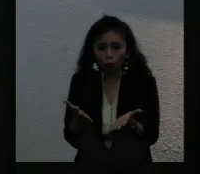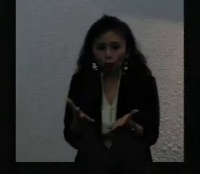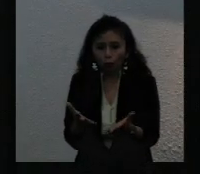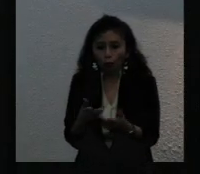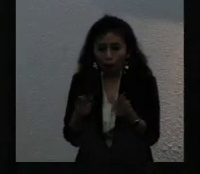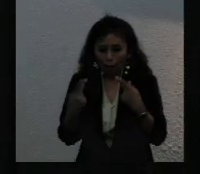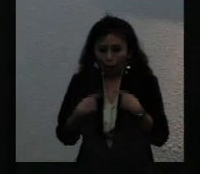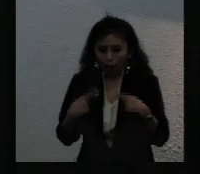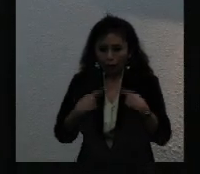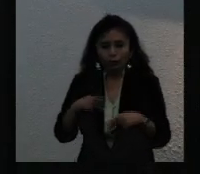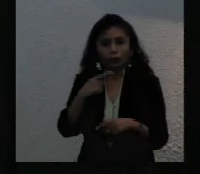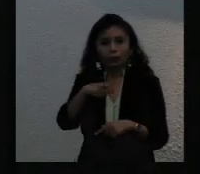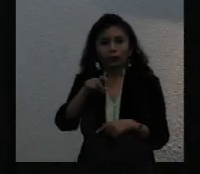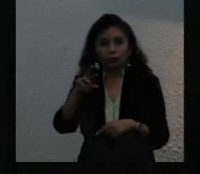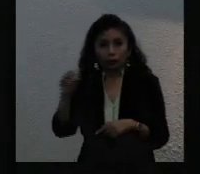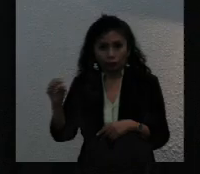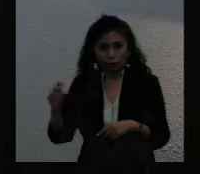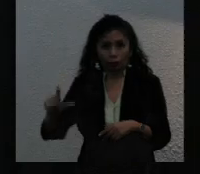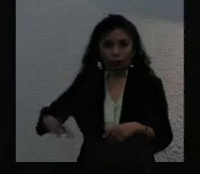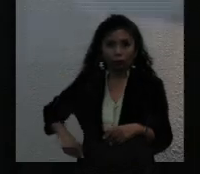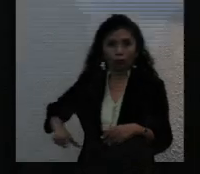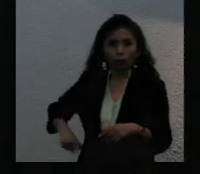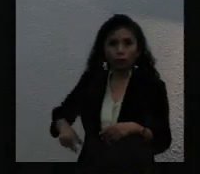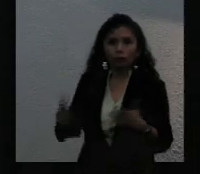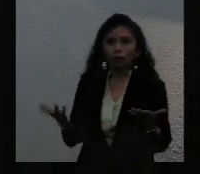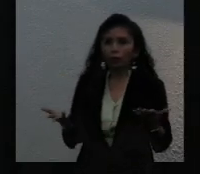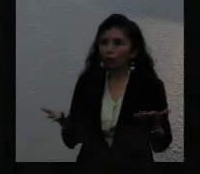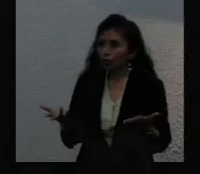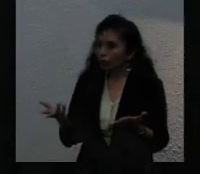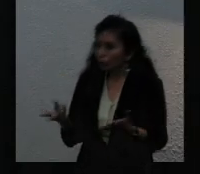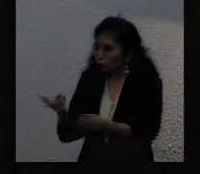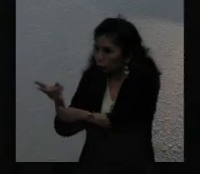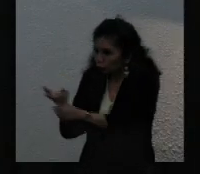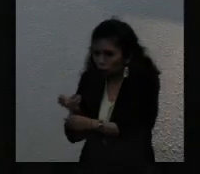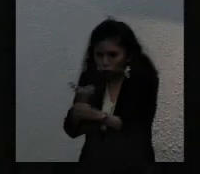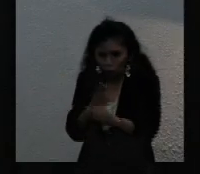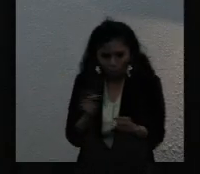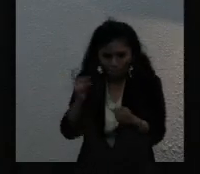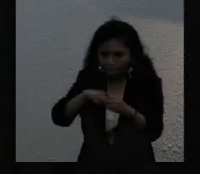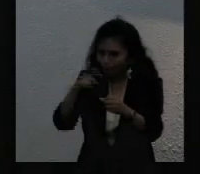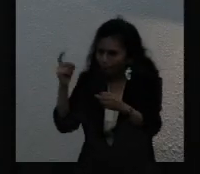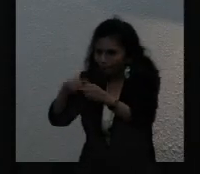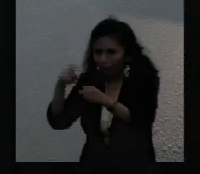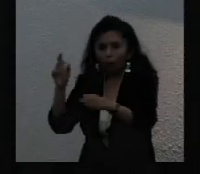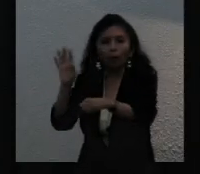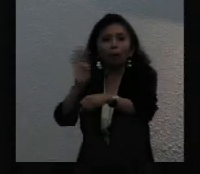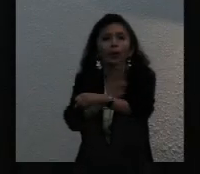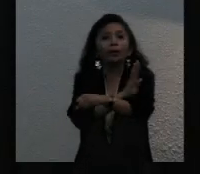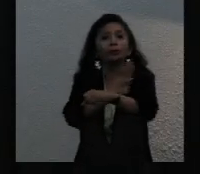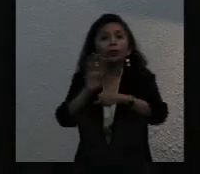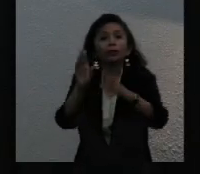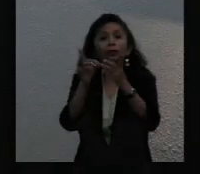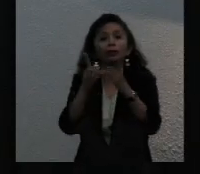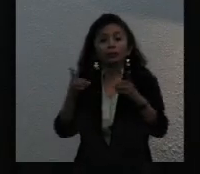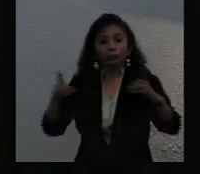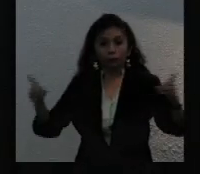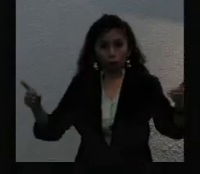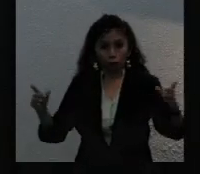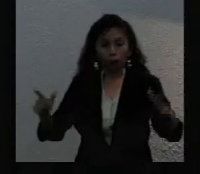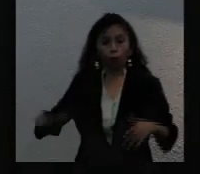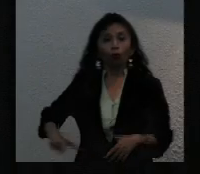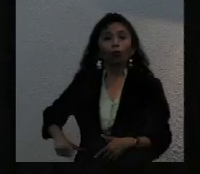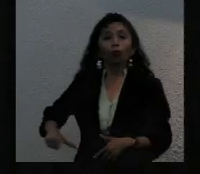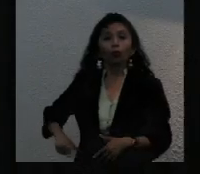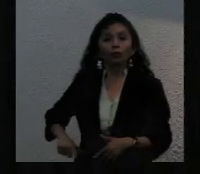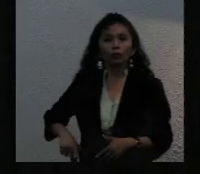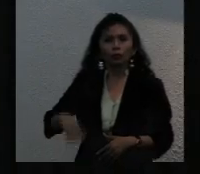y los ciudadanos. Un gobierno que nos llamó a ser parte del nuevo acuerdo por el bienestar y desarrollo. Un gobierno